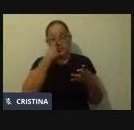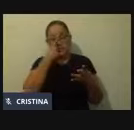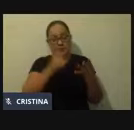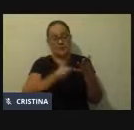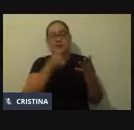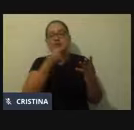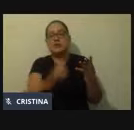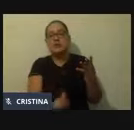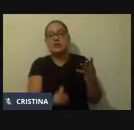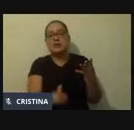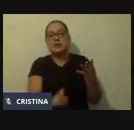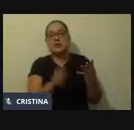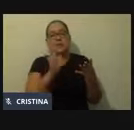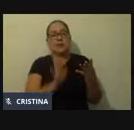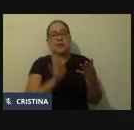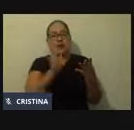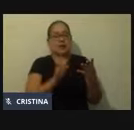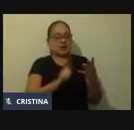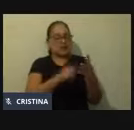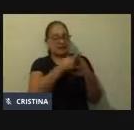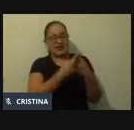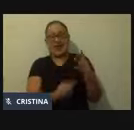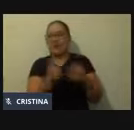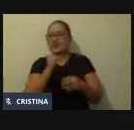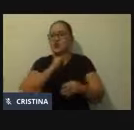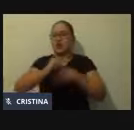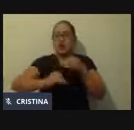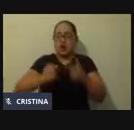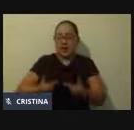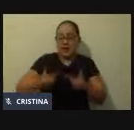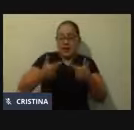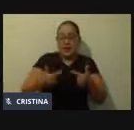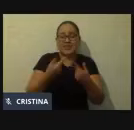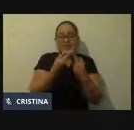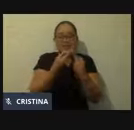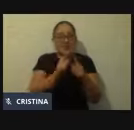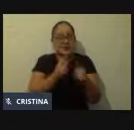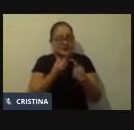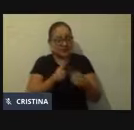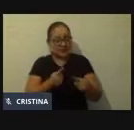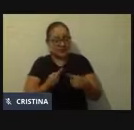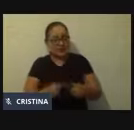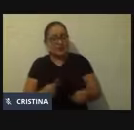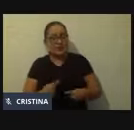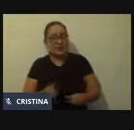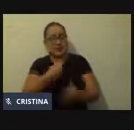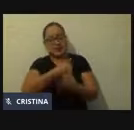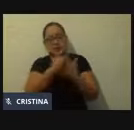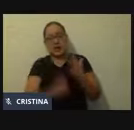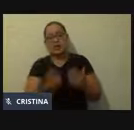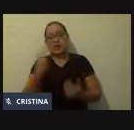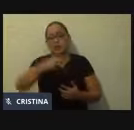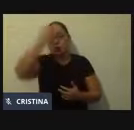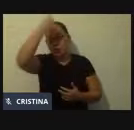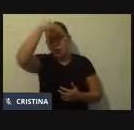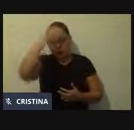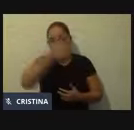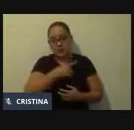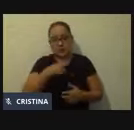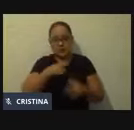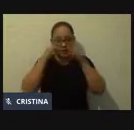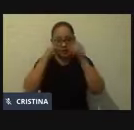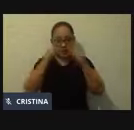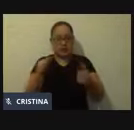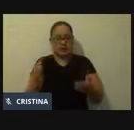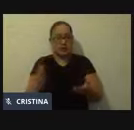chiquito que yo le llamo generación puente, ¿no? Y la verdad, tomar en cuenta los puntos de vista de todos, porque aparte los niños